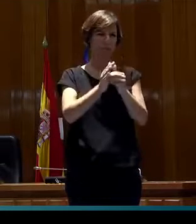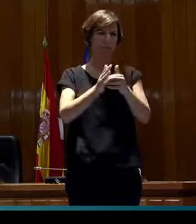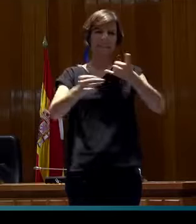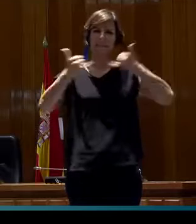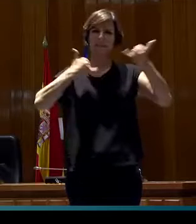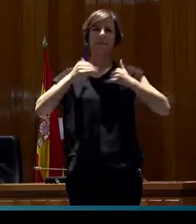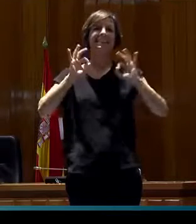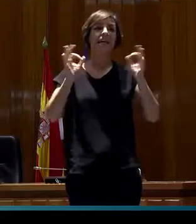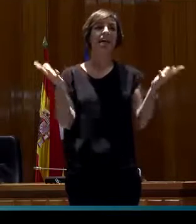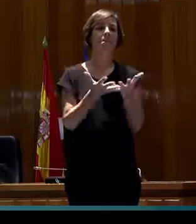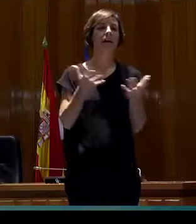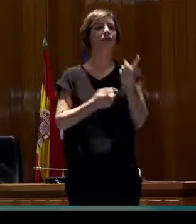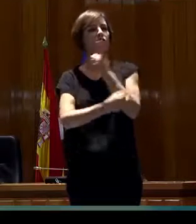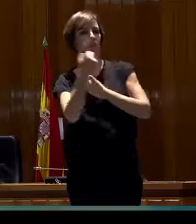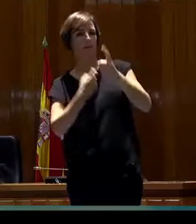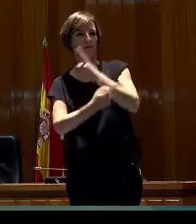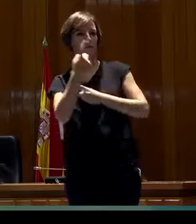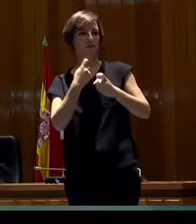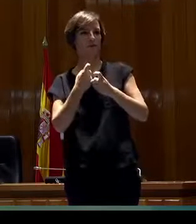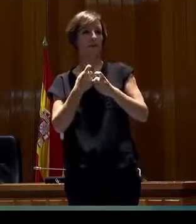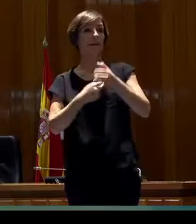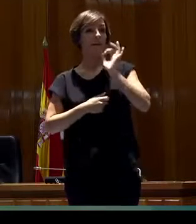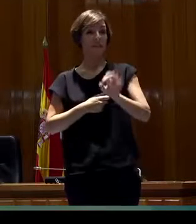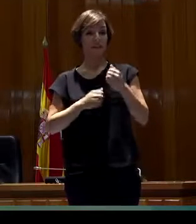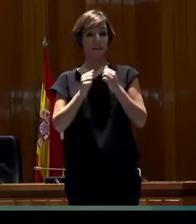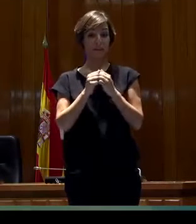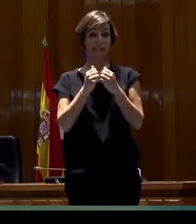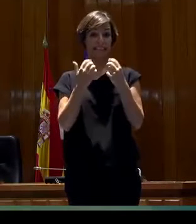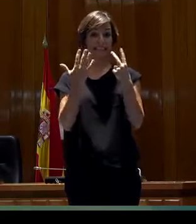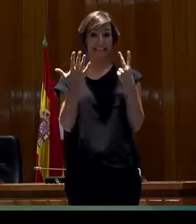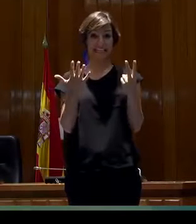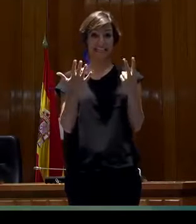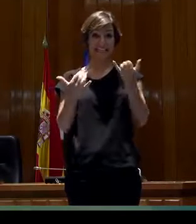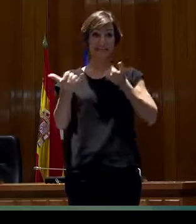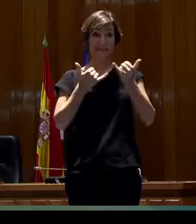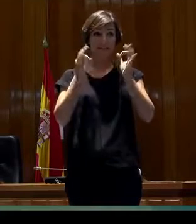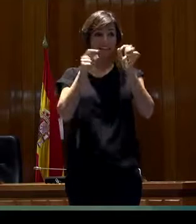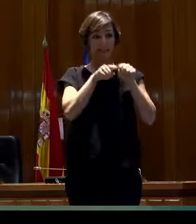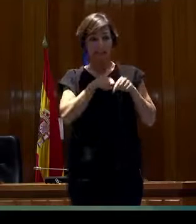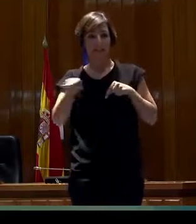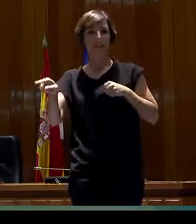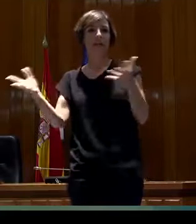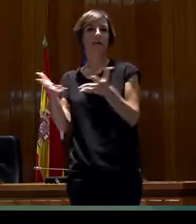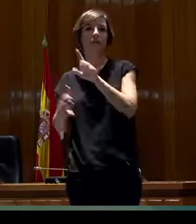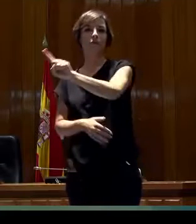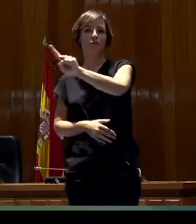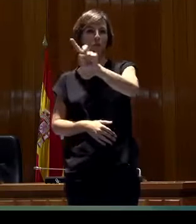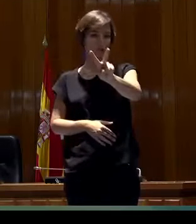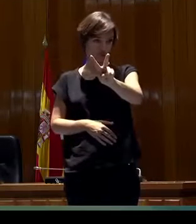servicios de emergencia y o información, y quiero destacar que 27 de ellas fueron a servicios, a las emergencias